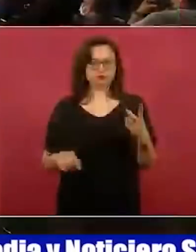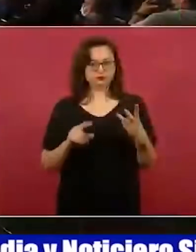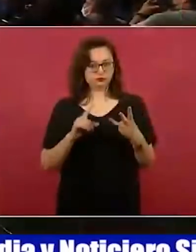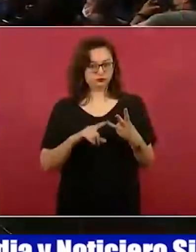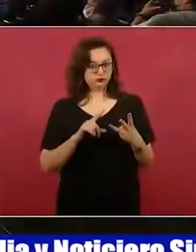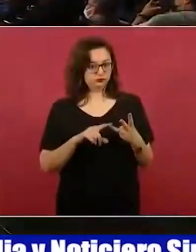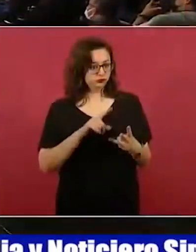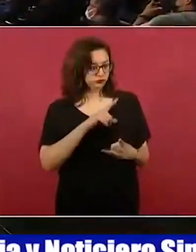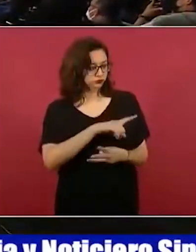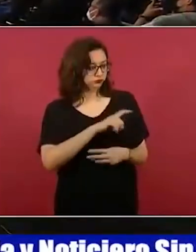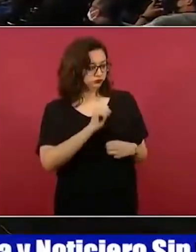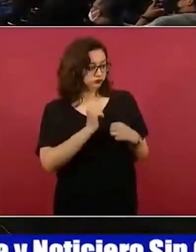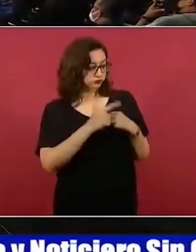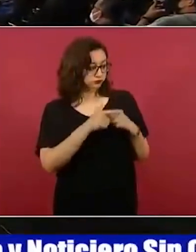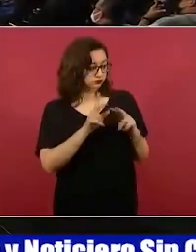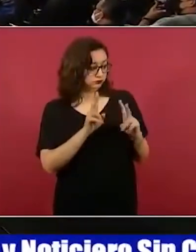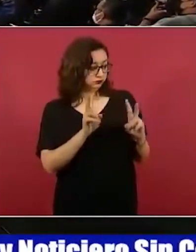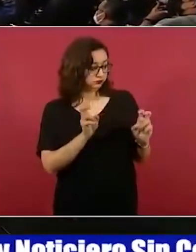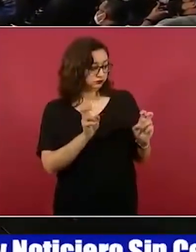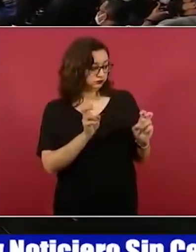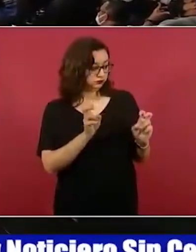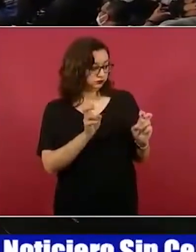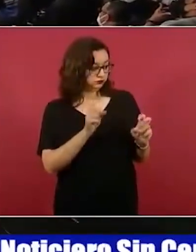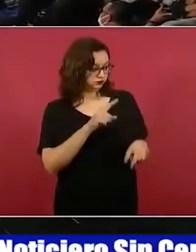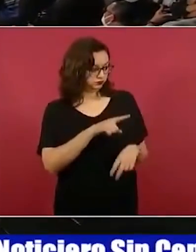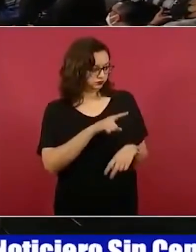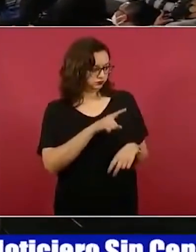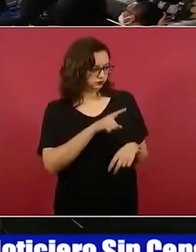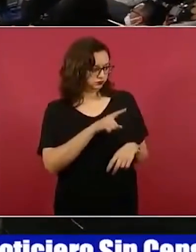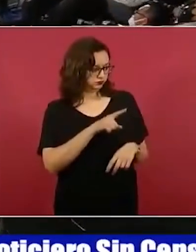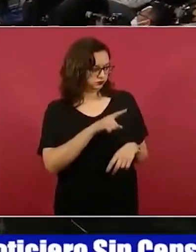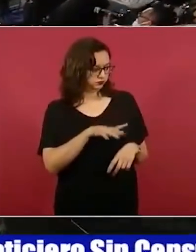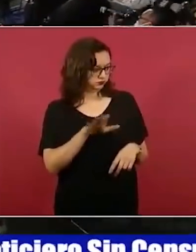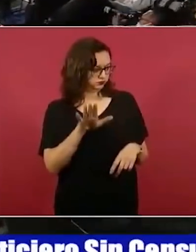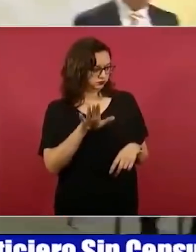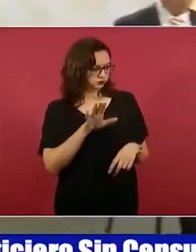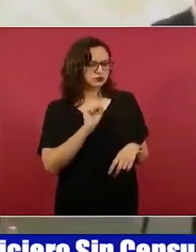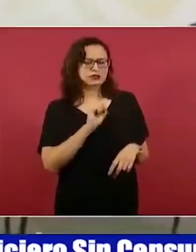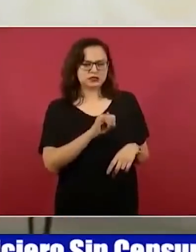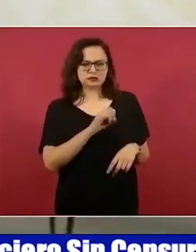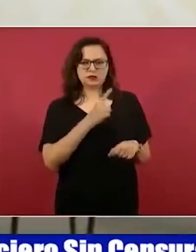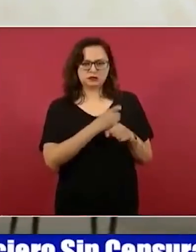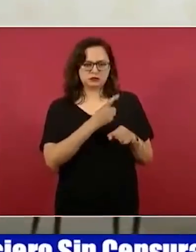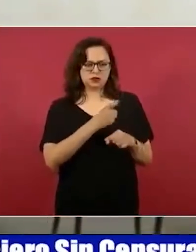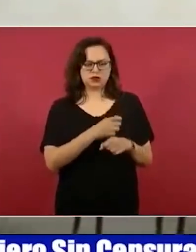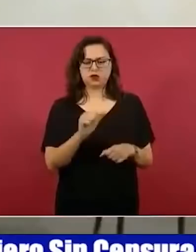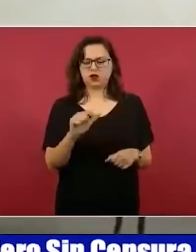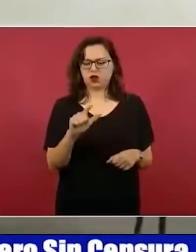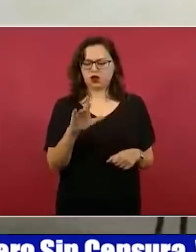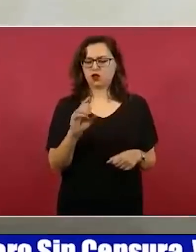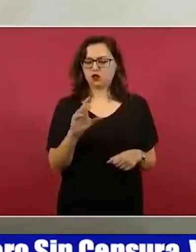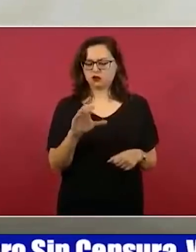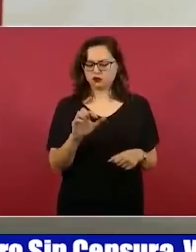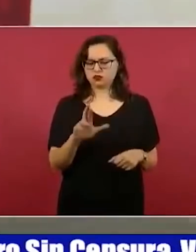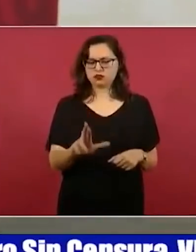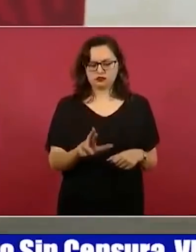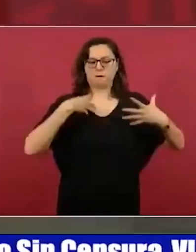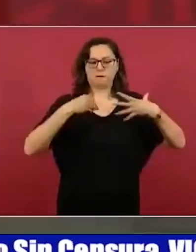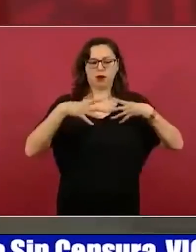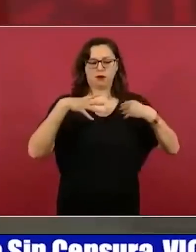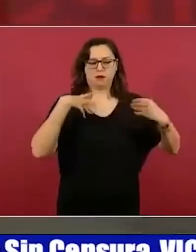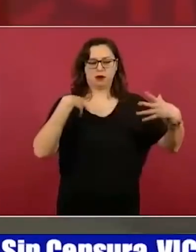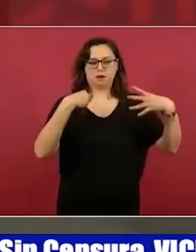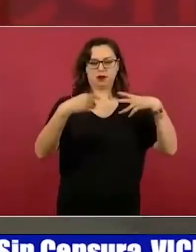con Bombardier. En medio del ardor conservador, el presidente anunció la firma de